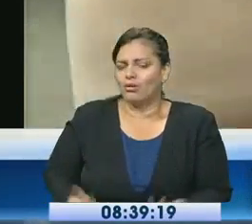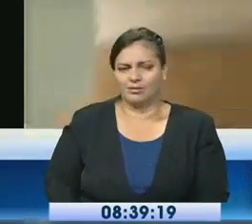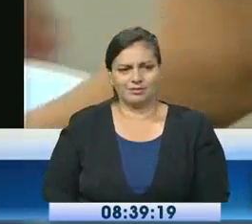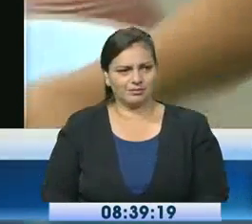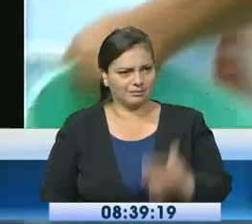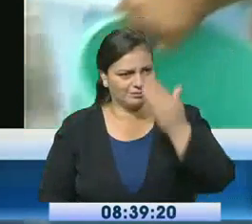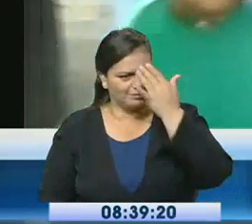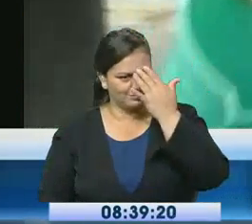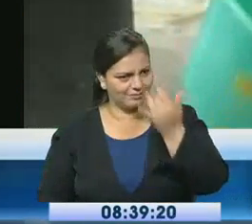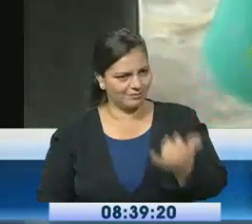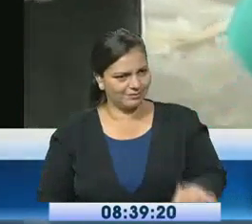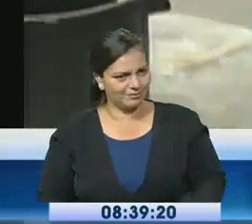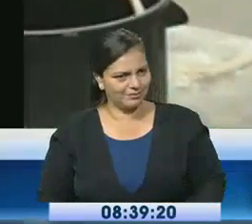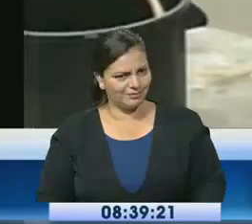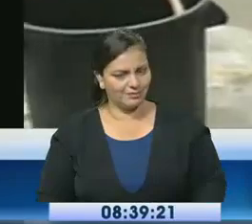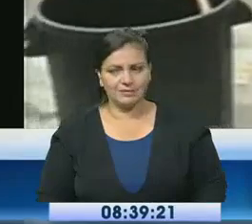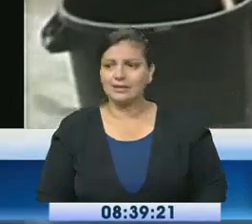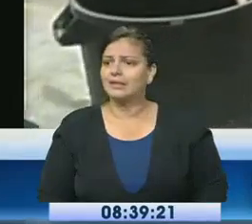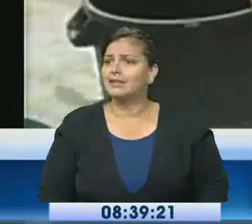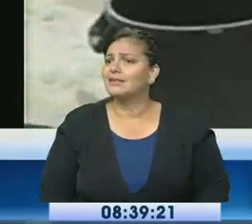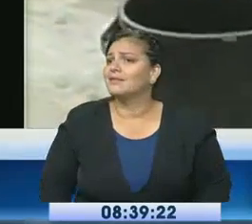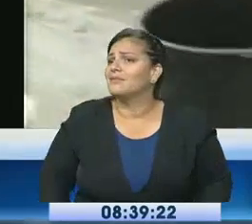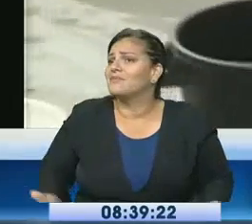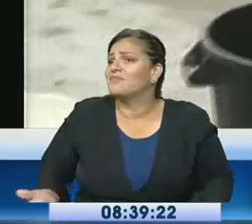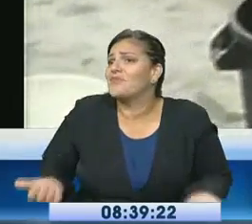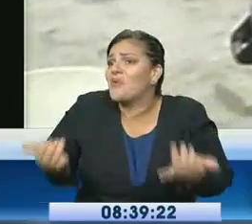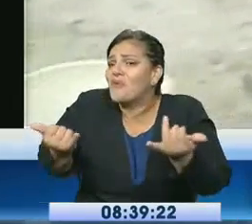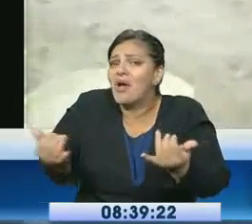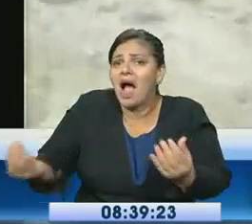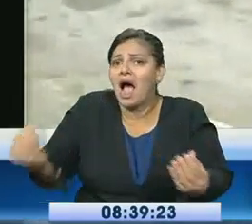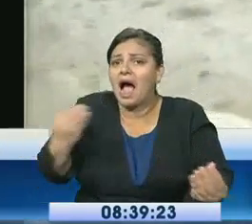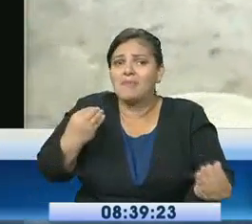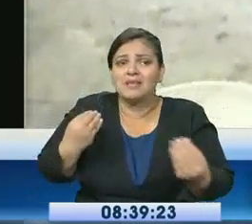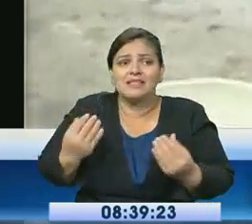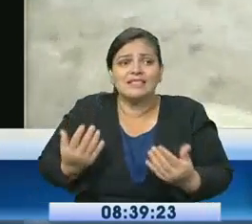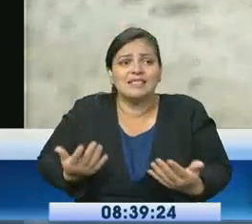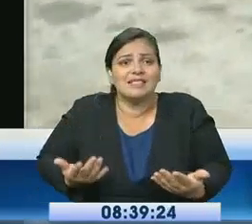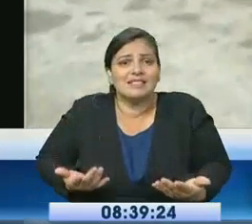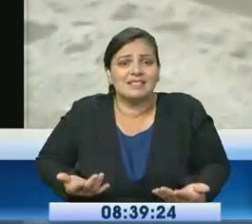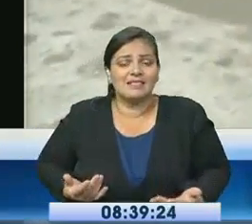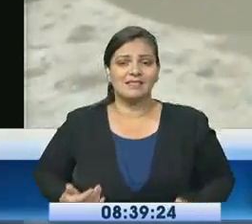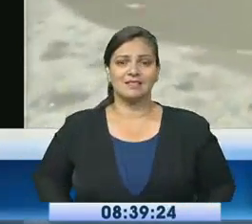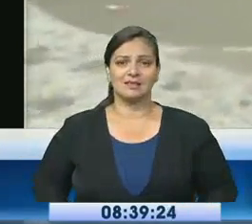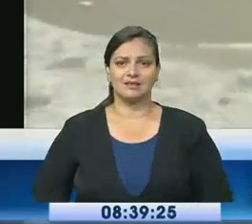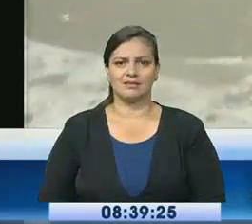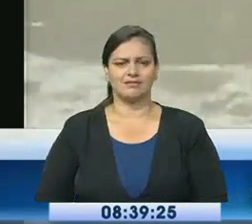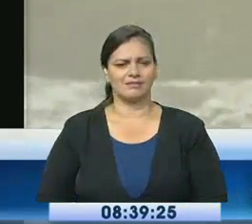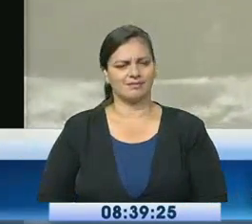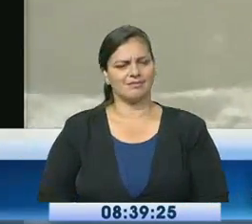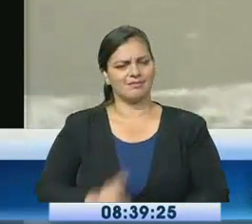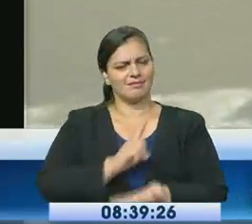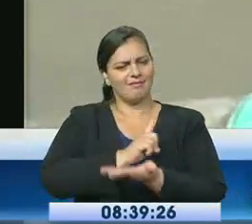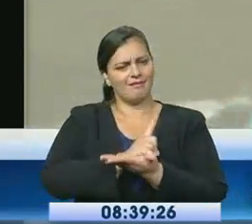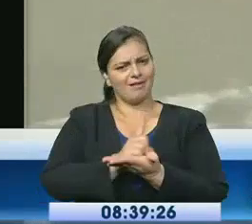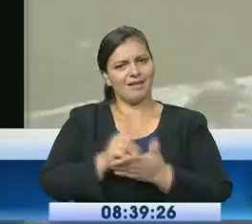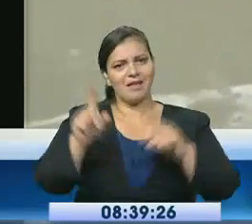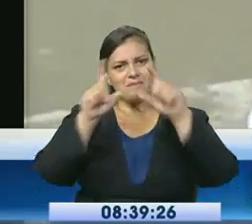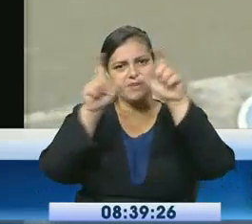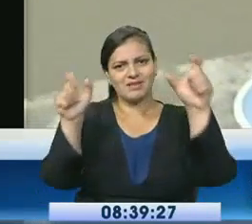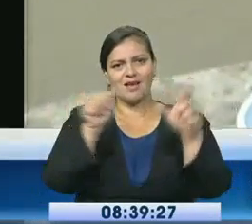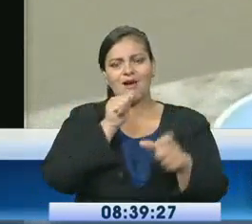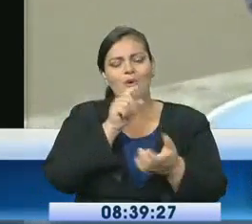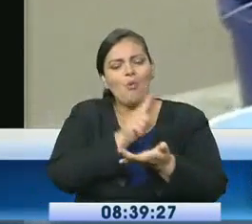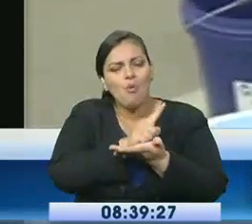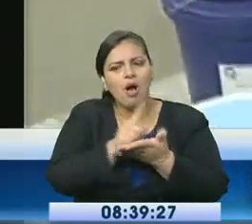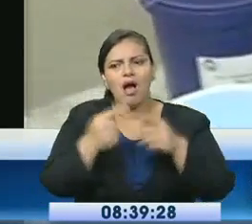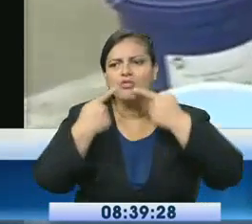agua. Y aunque Interagua ha estado informando eso desde, bueno, durante toda la semana. Ya, pero es que, digamos, aquí nosotros somos personas